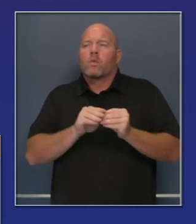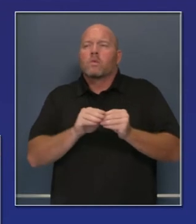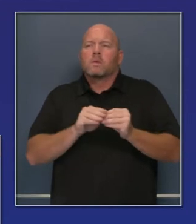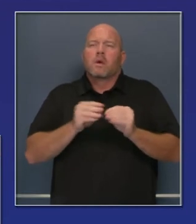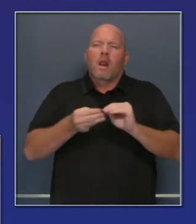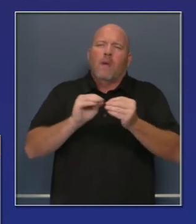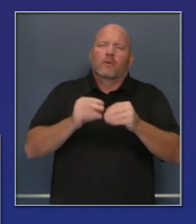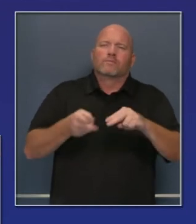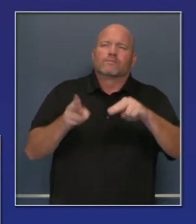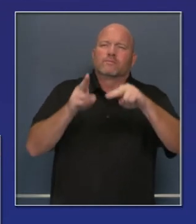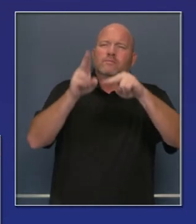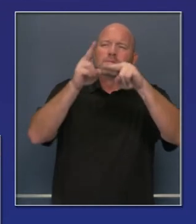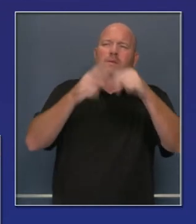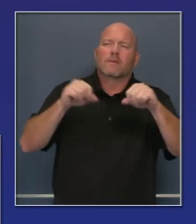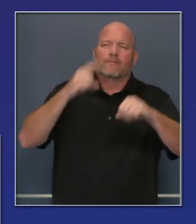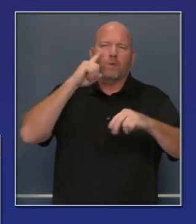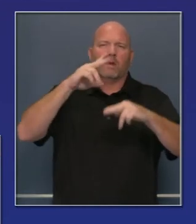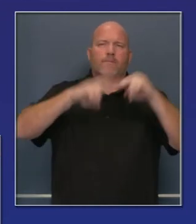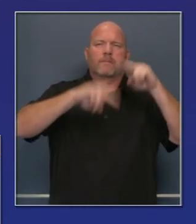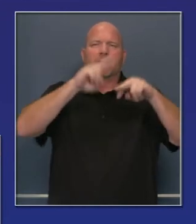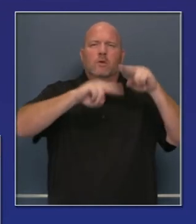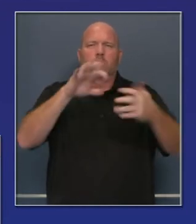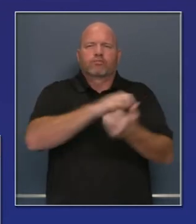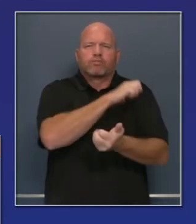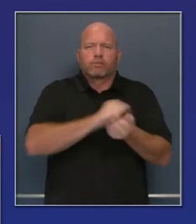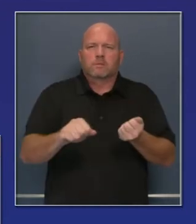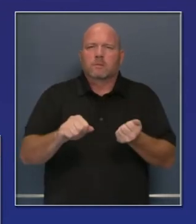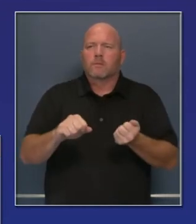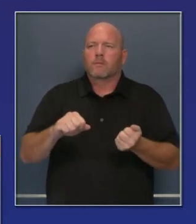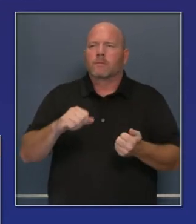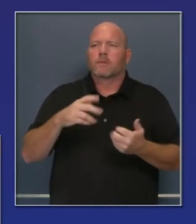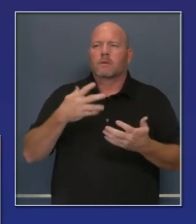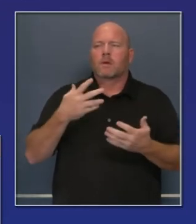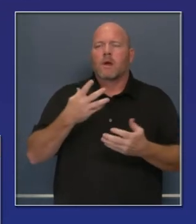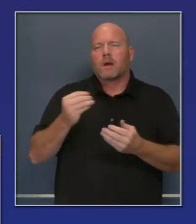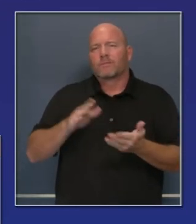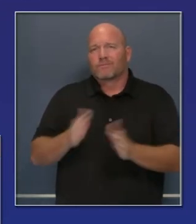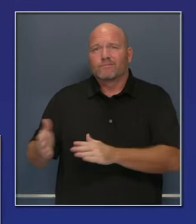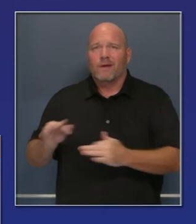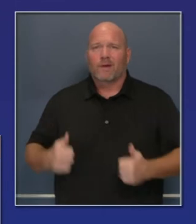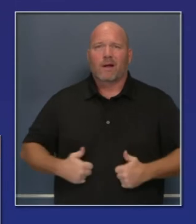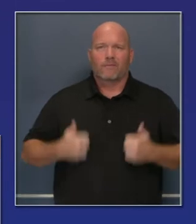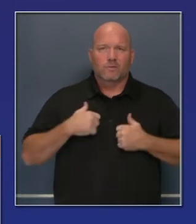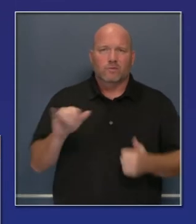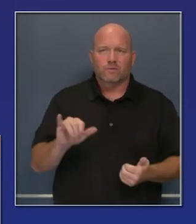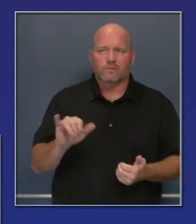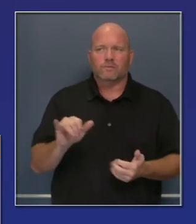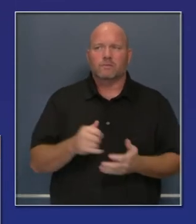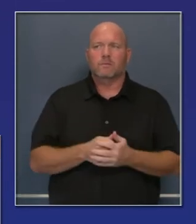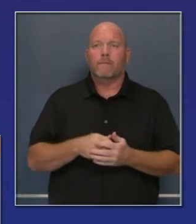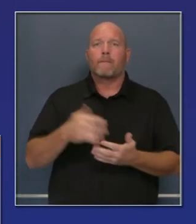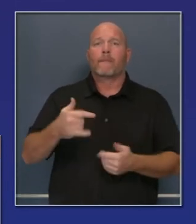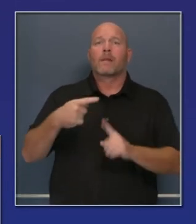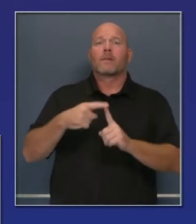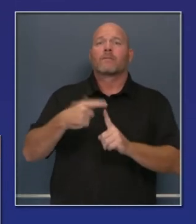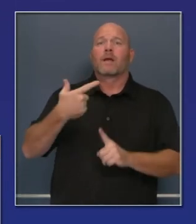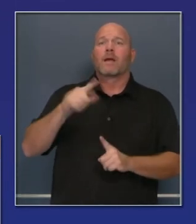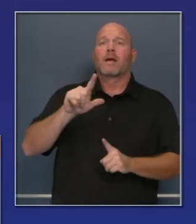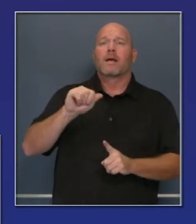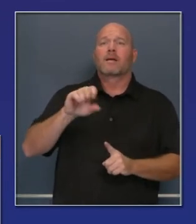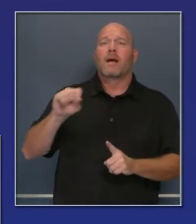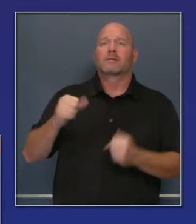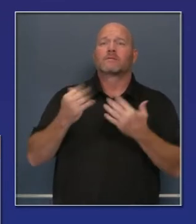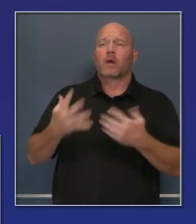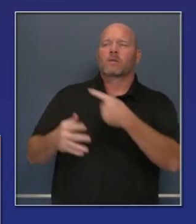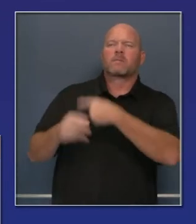un aumento en estas cifras de estructuras dañadas. Y claro, las muertes siempre nos preocupan. La semana